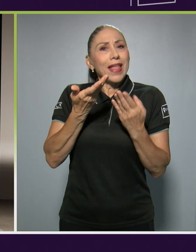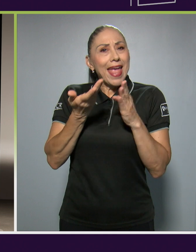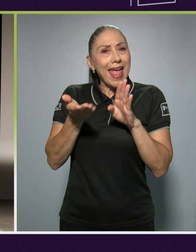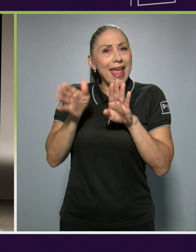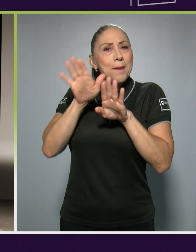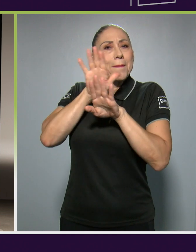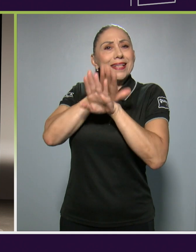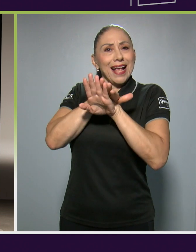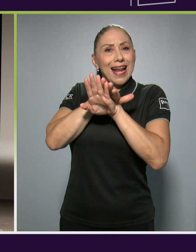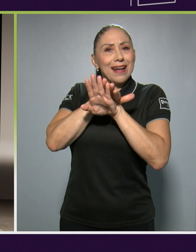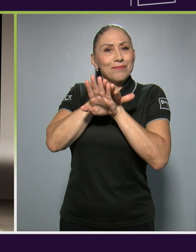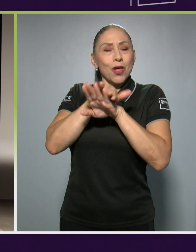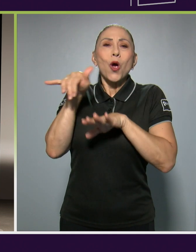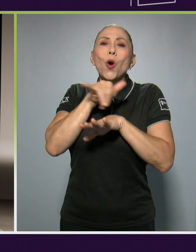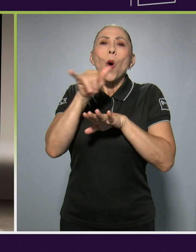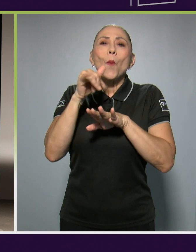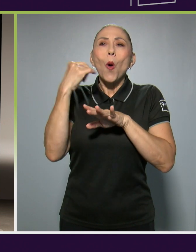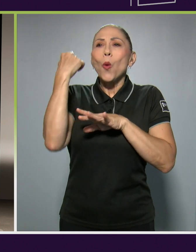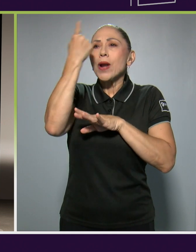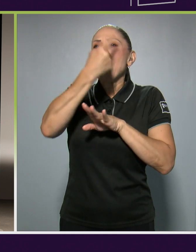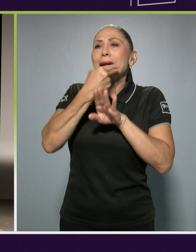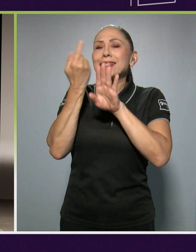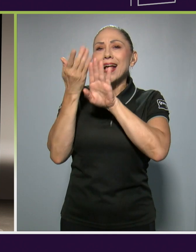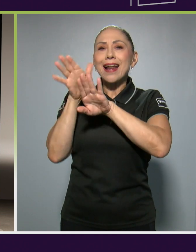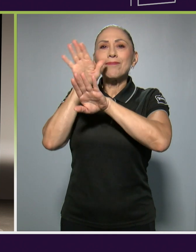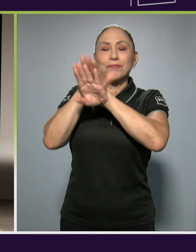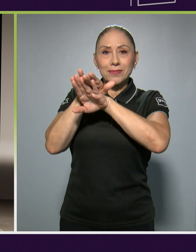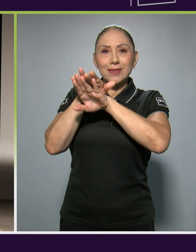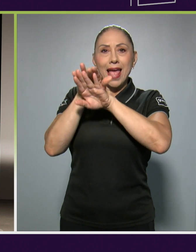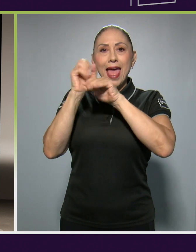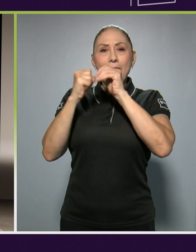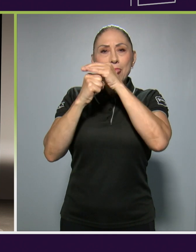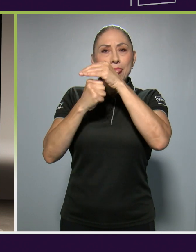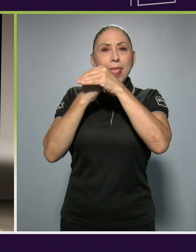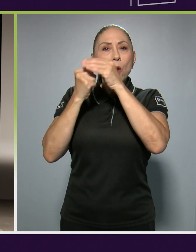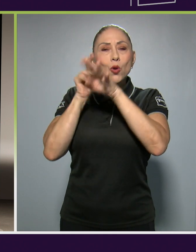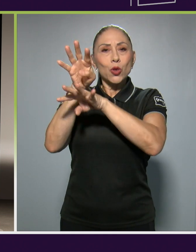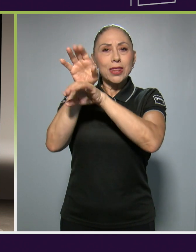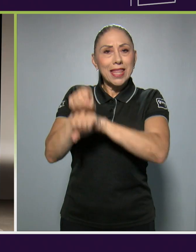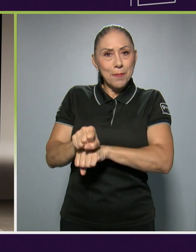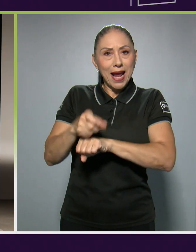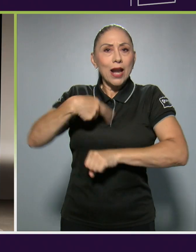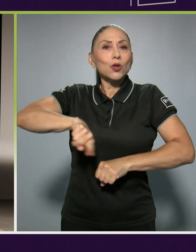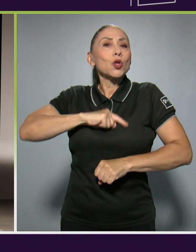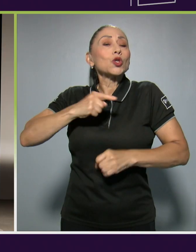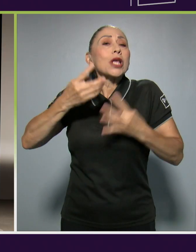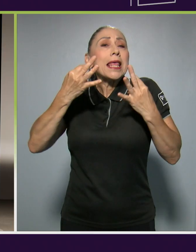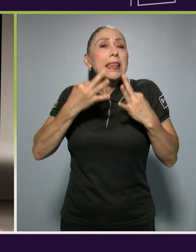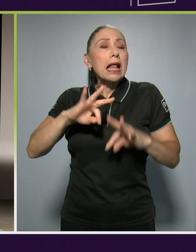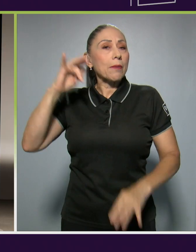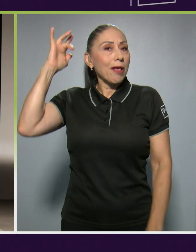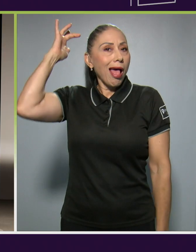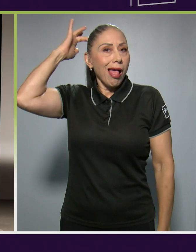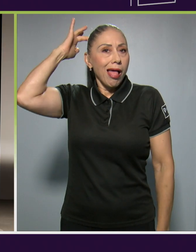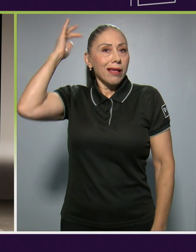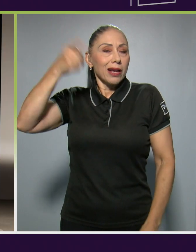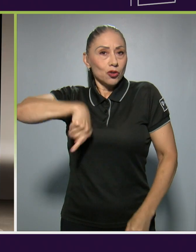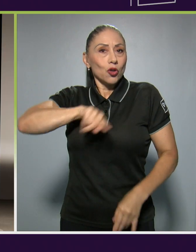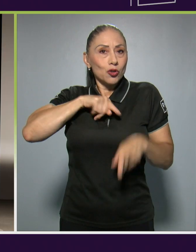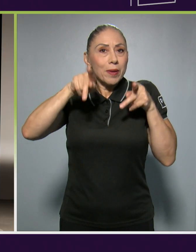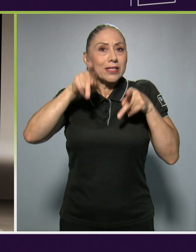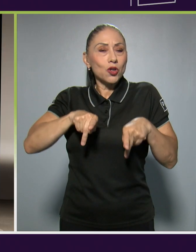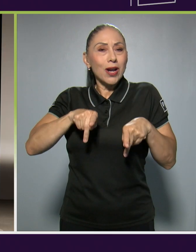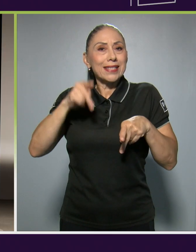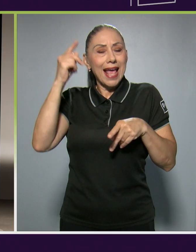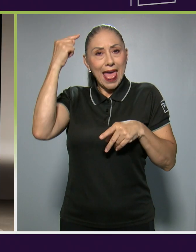máscara neurotípica, intentar aparentar ser personas neurotípicas, y eso tiene consecuencias con respecto a